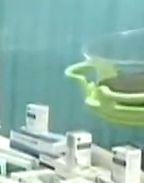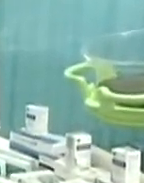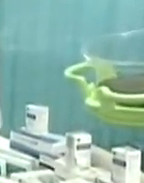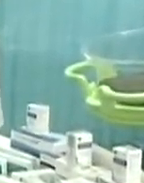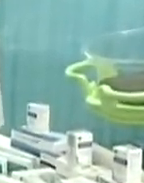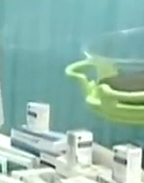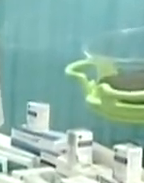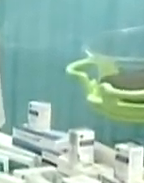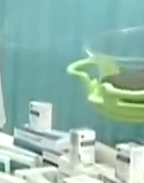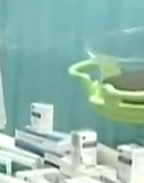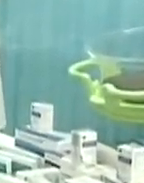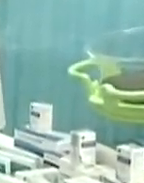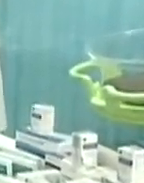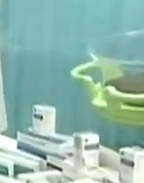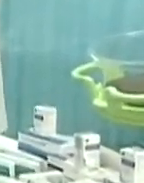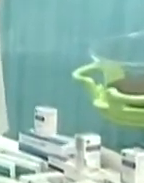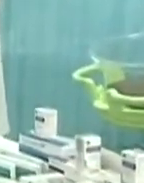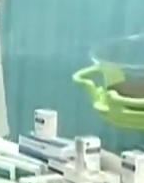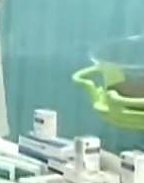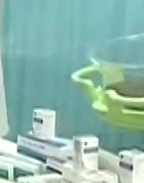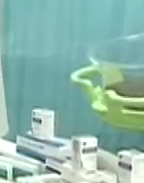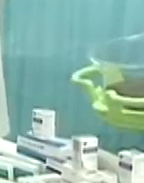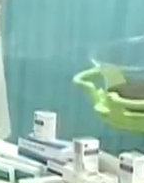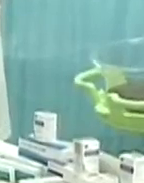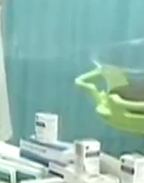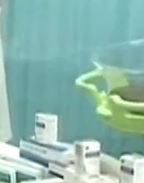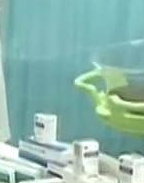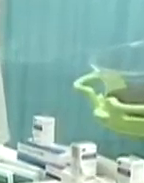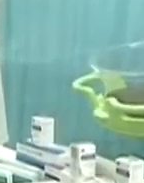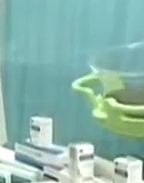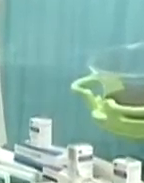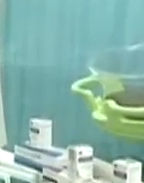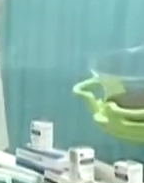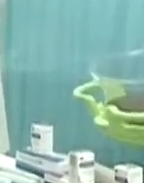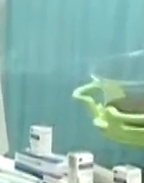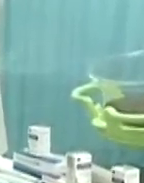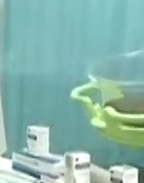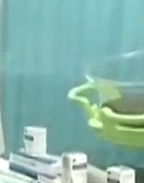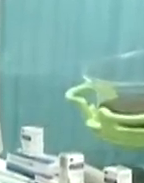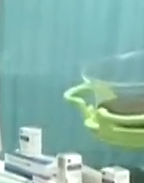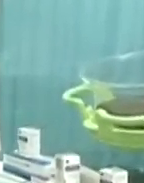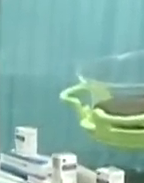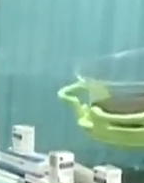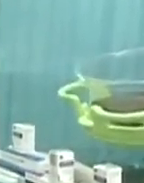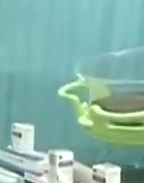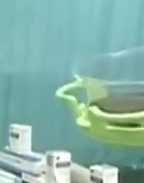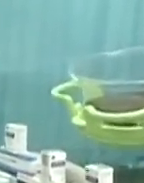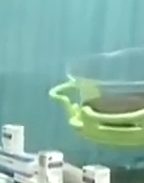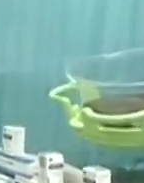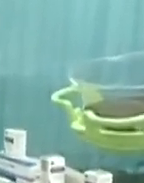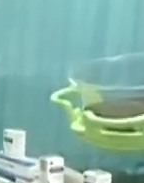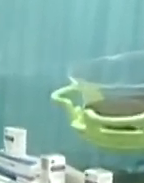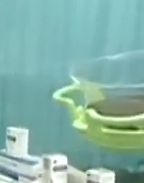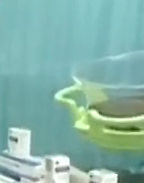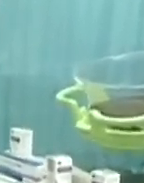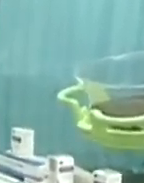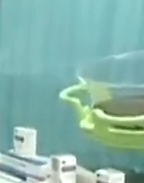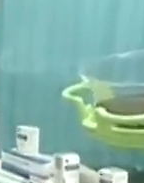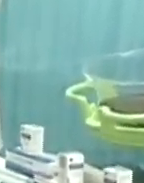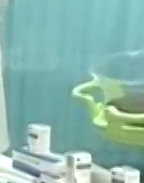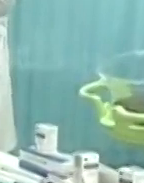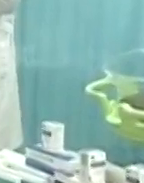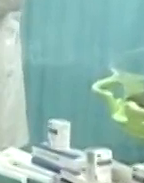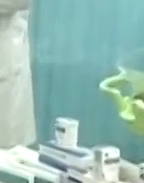cirujano infantil. Y bueno, estamos para prestarle servicio a todo aquel que lo necesite. ¿Qué edad tienes tú? Tengo 40 años.